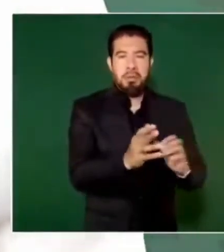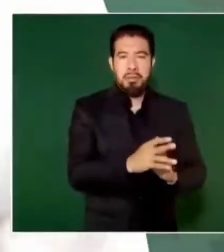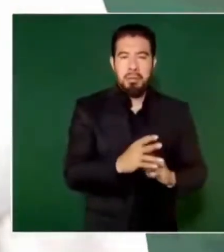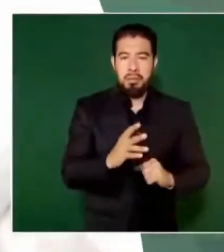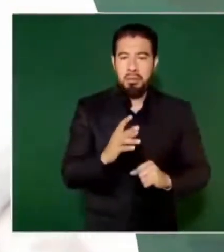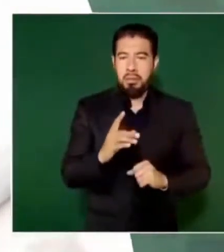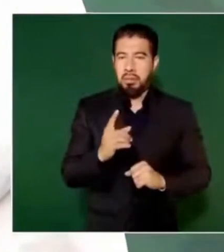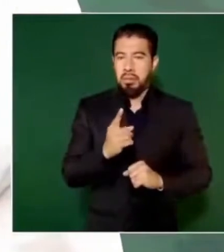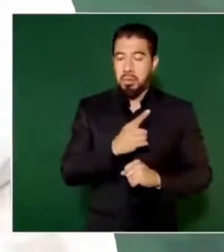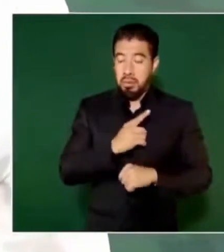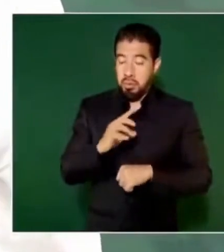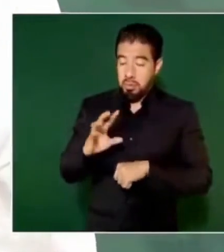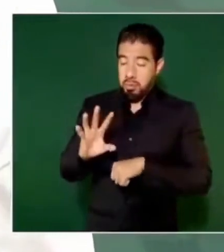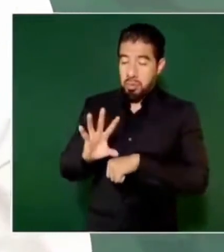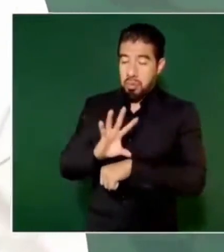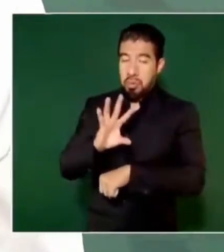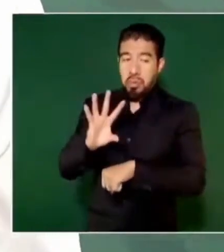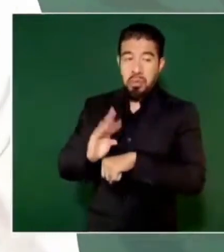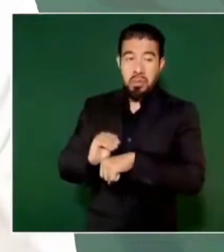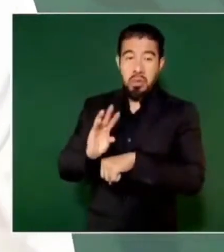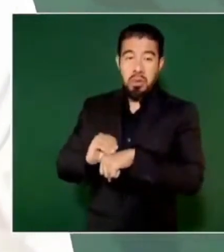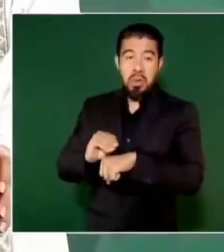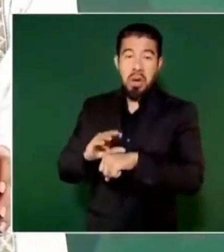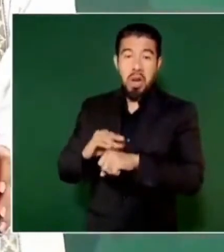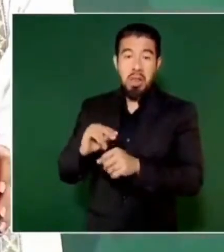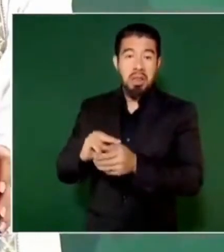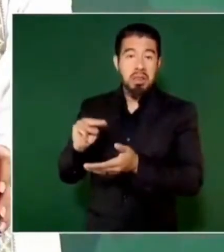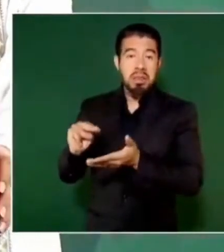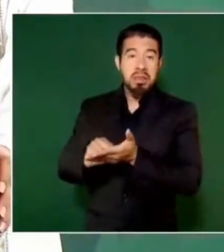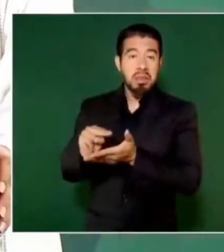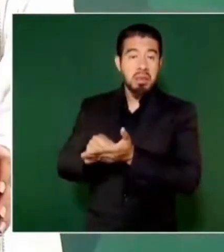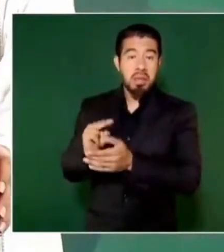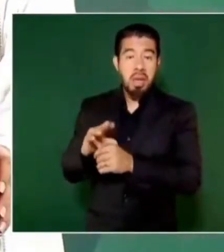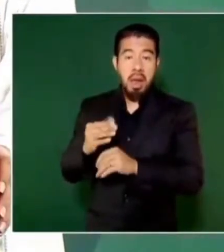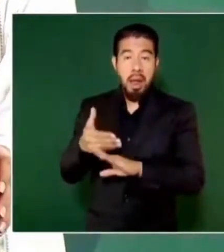autorizara sin consulta el secretario de Hacienda